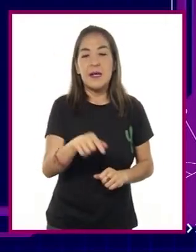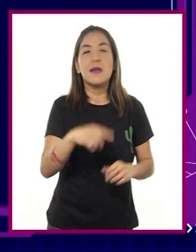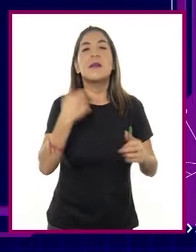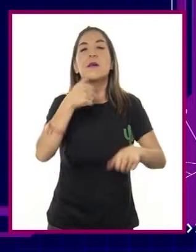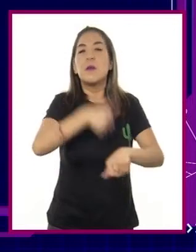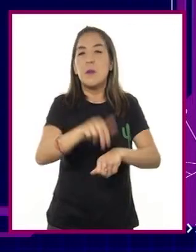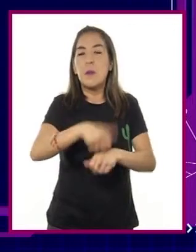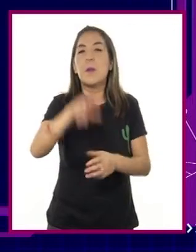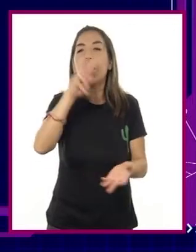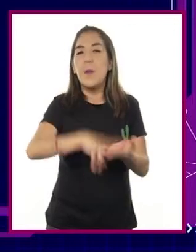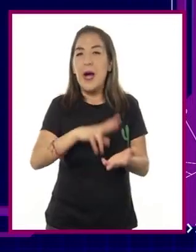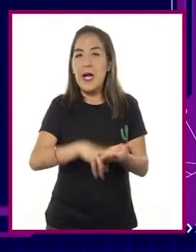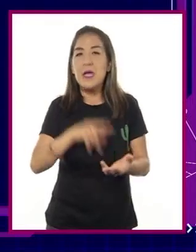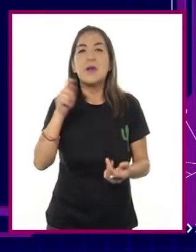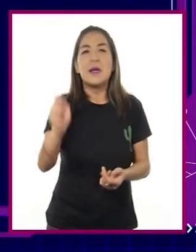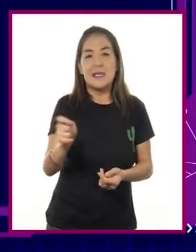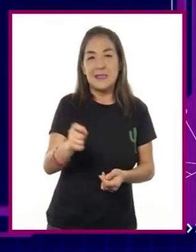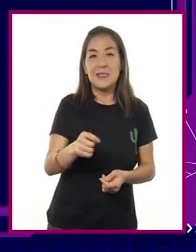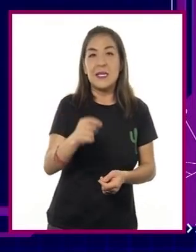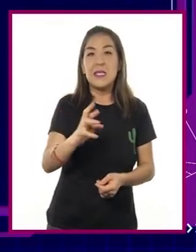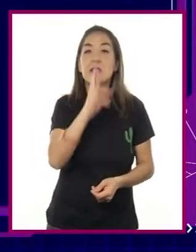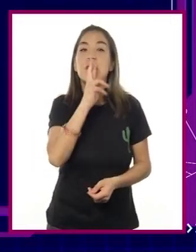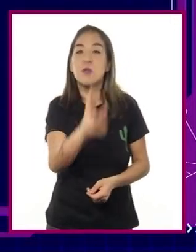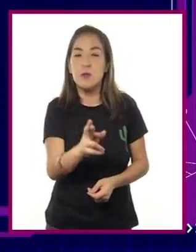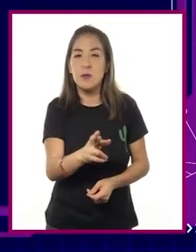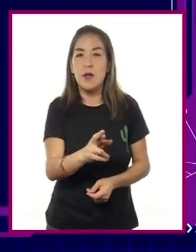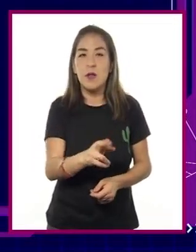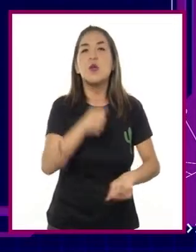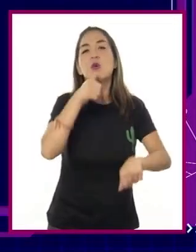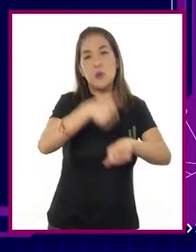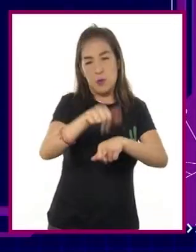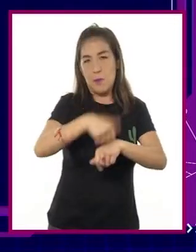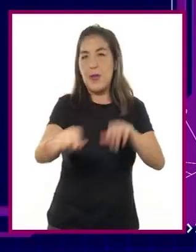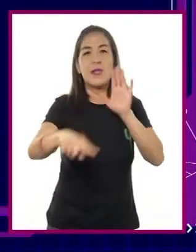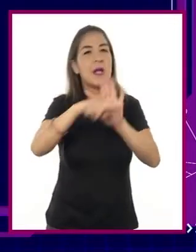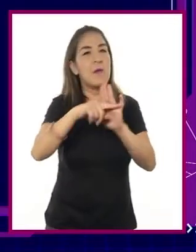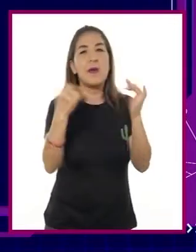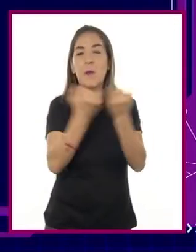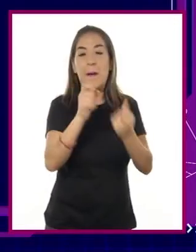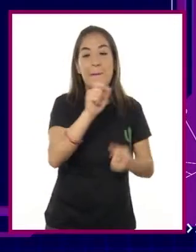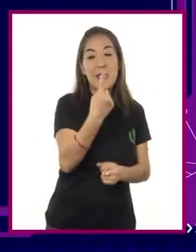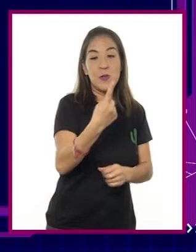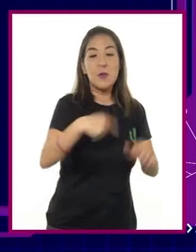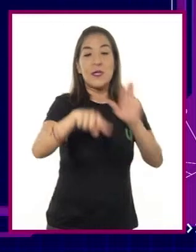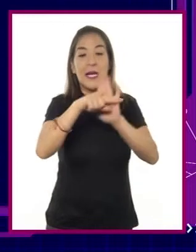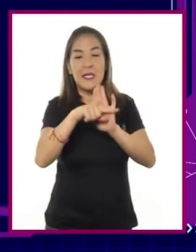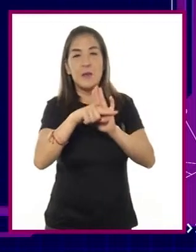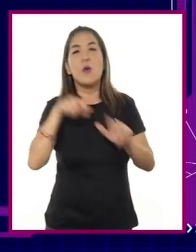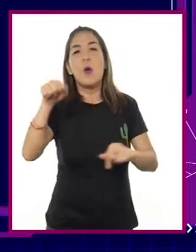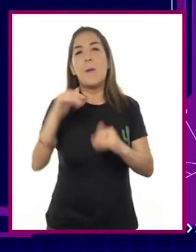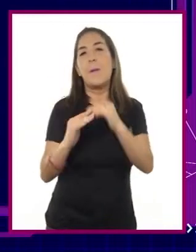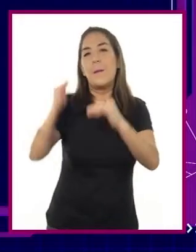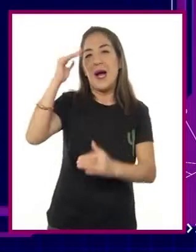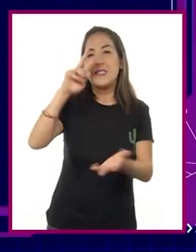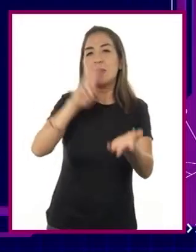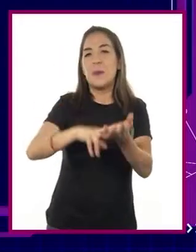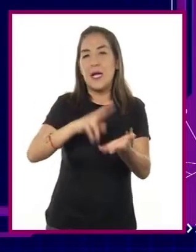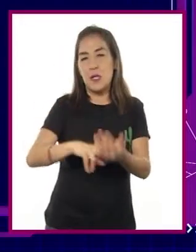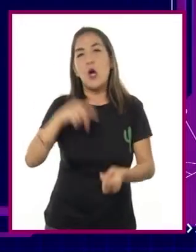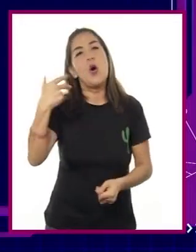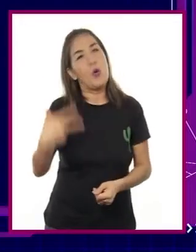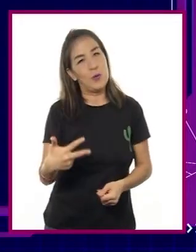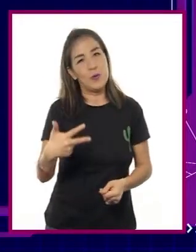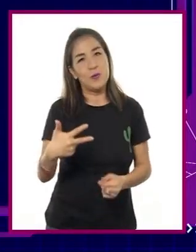los valores absolutos y el resultado será un número negativo porque 21 negativo tiene mayor valor absoluto que